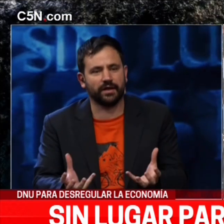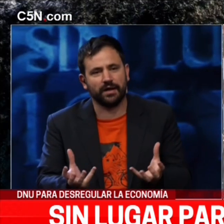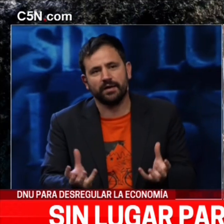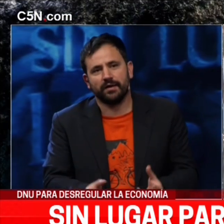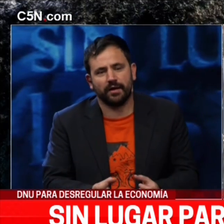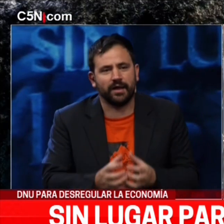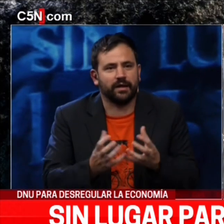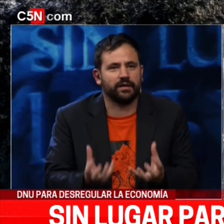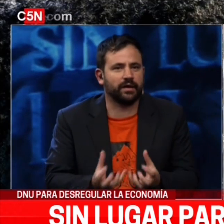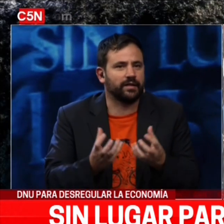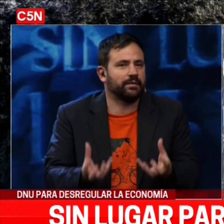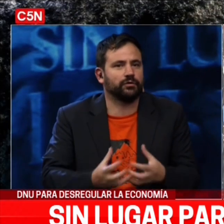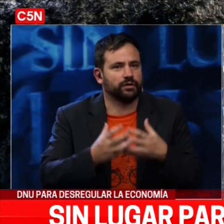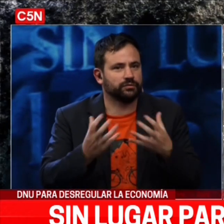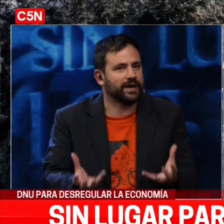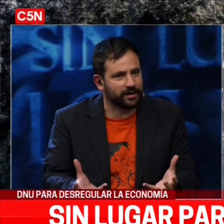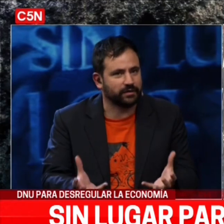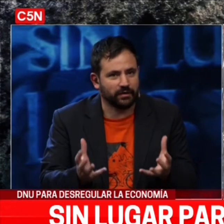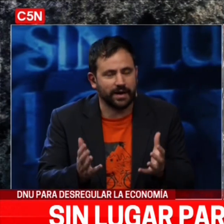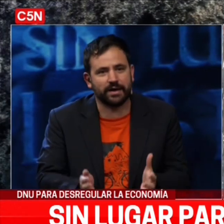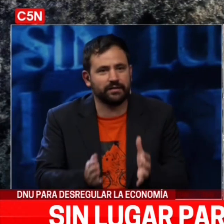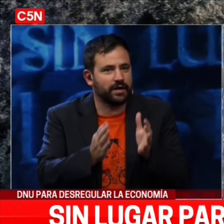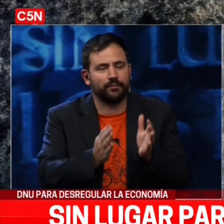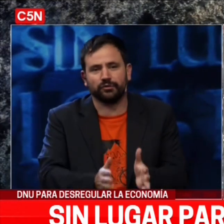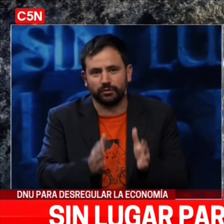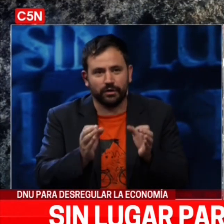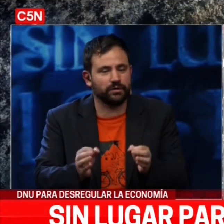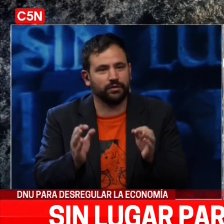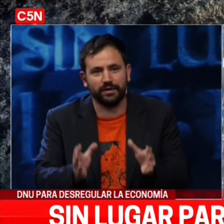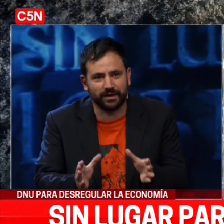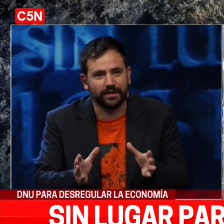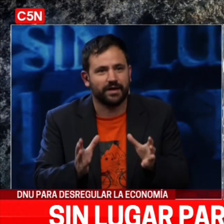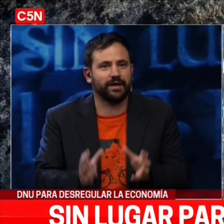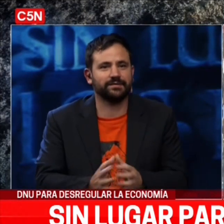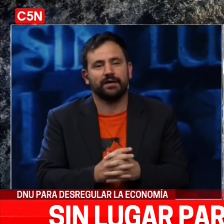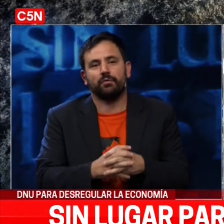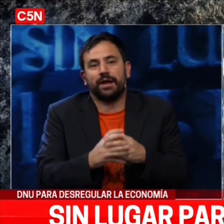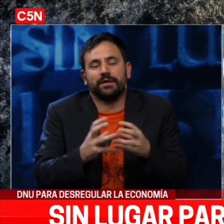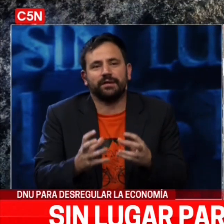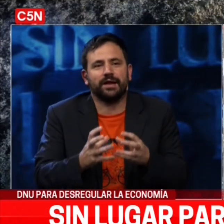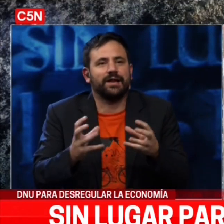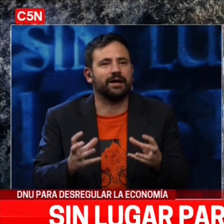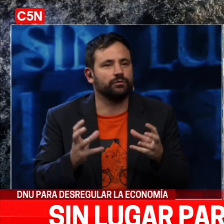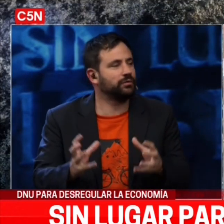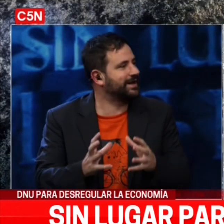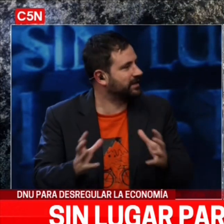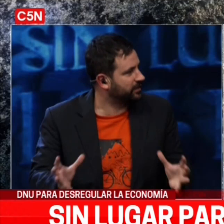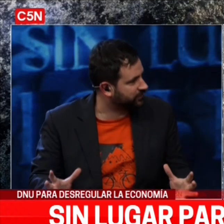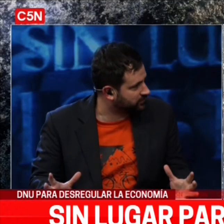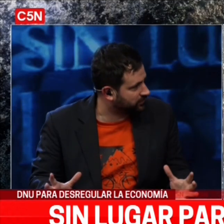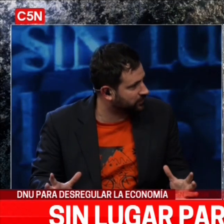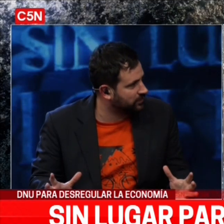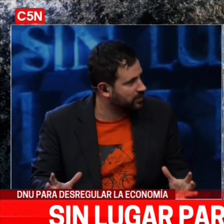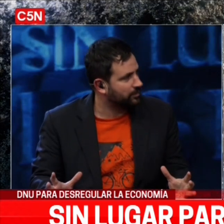suceda es que tiene que también construirse una narrativa y la narrativa que han construido en estos días es una mentira que es la cultura del